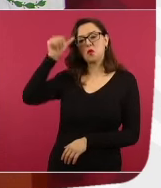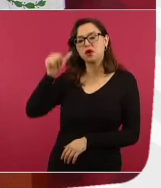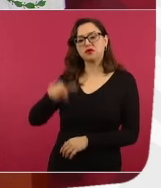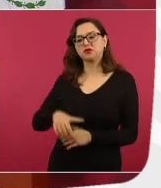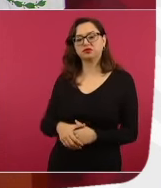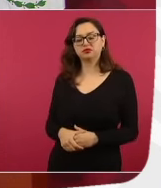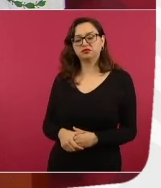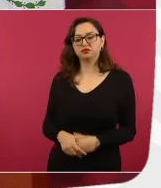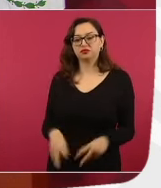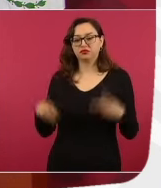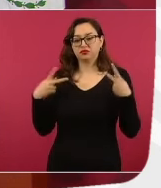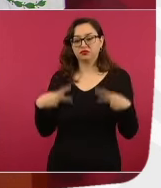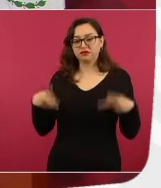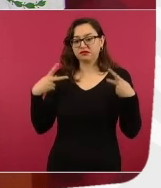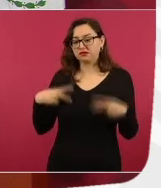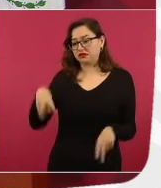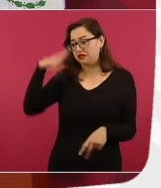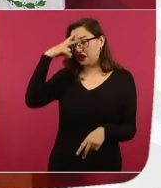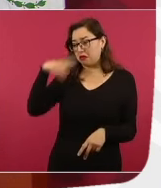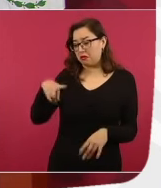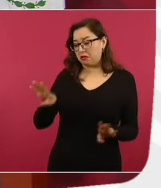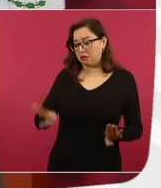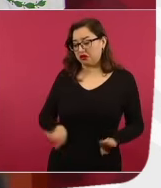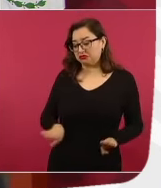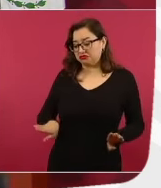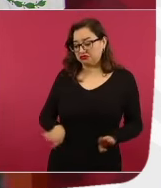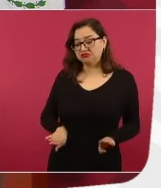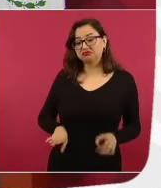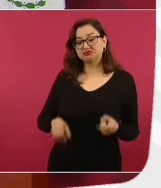el mexicano es por lo general ignorante